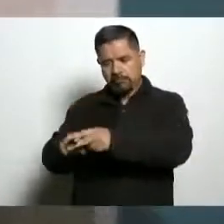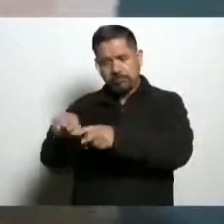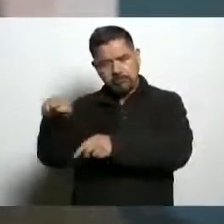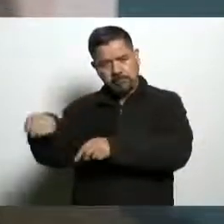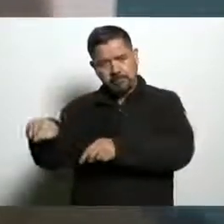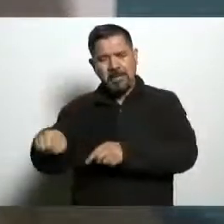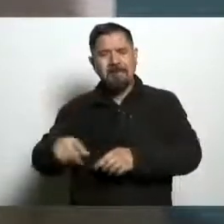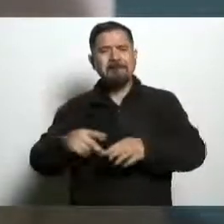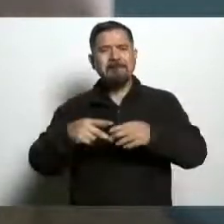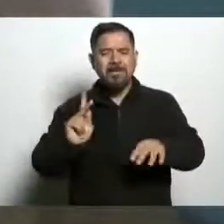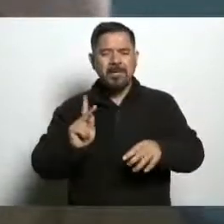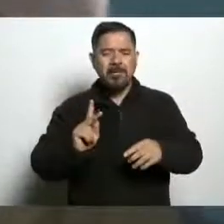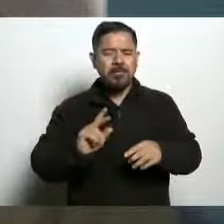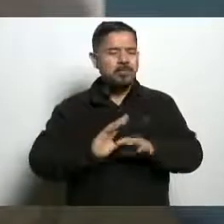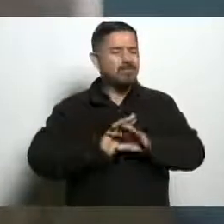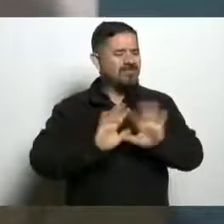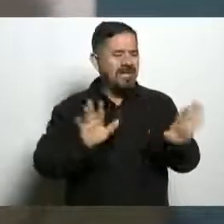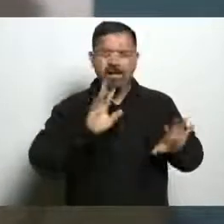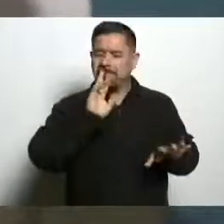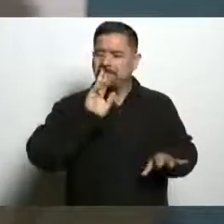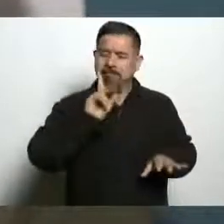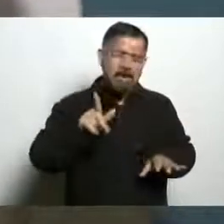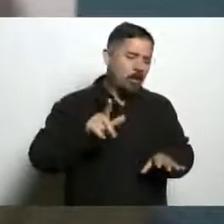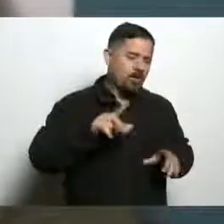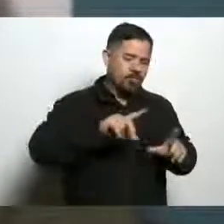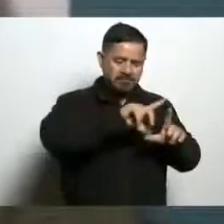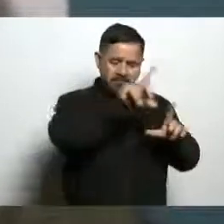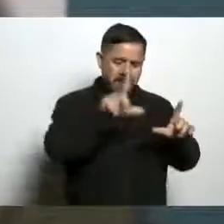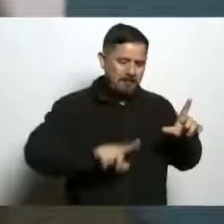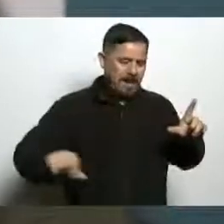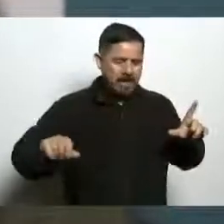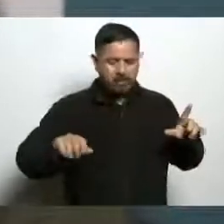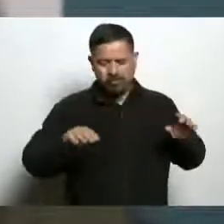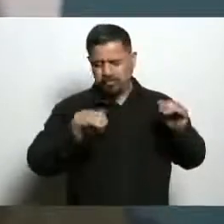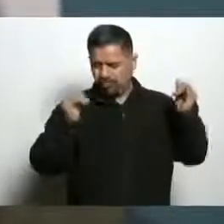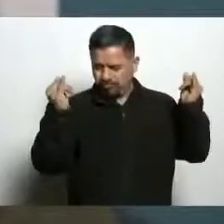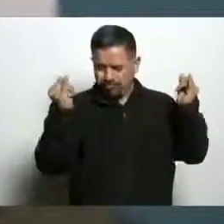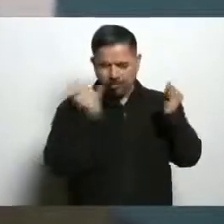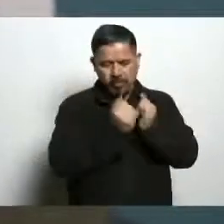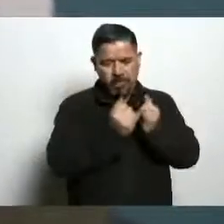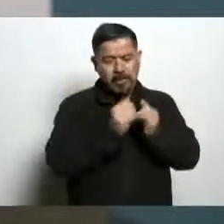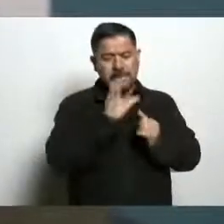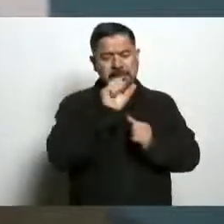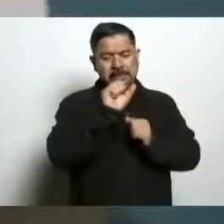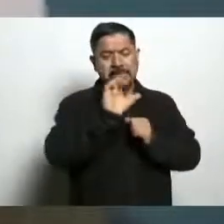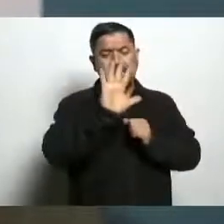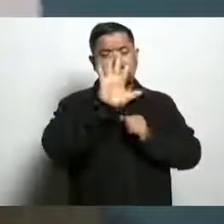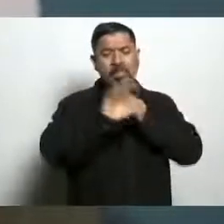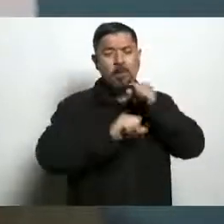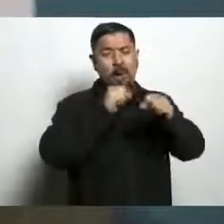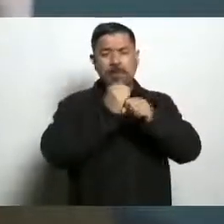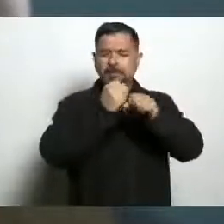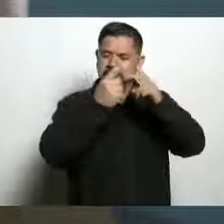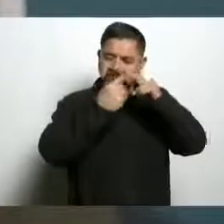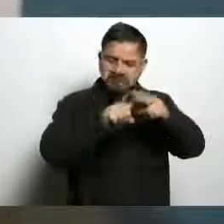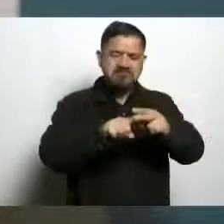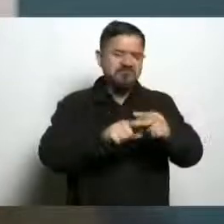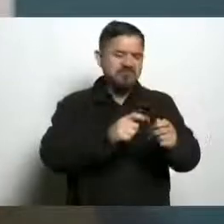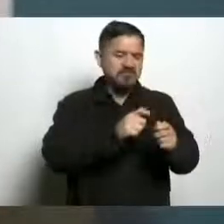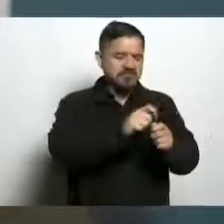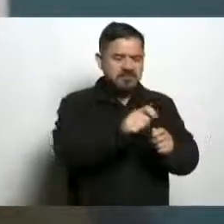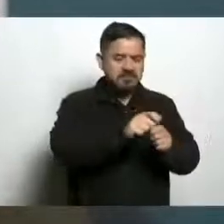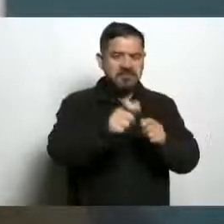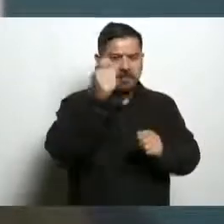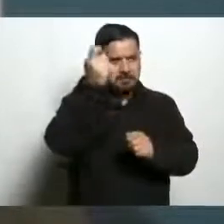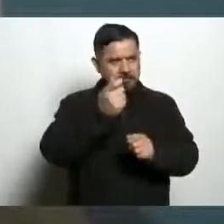de que a todos los adultos mayores del país se les va a entregar a partir de los 65 años y que también